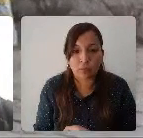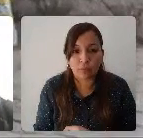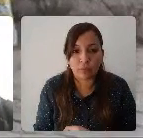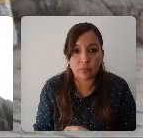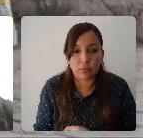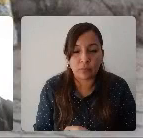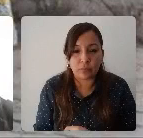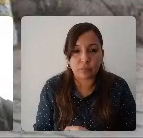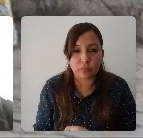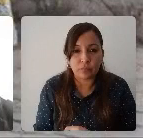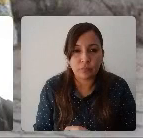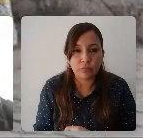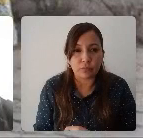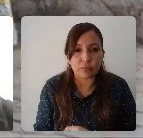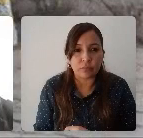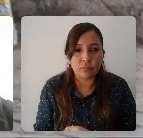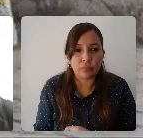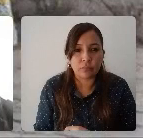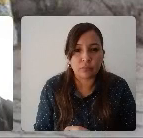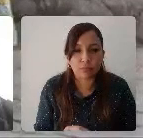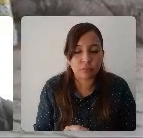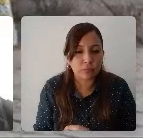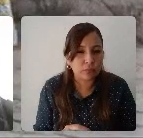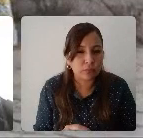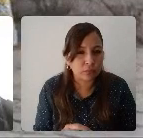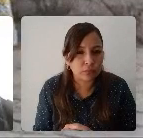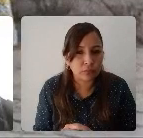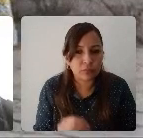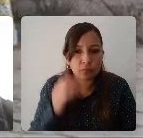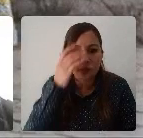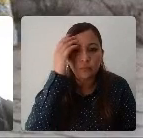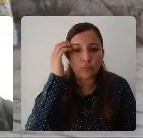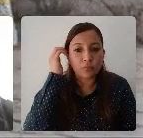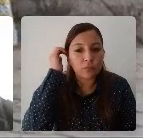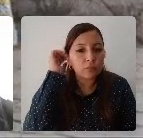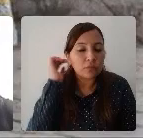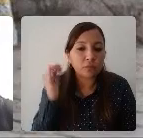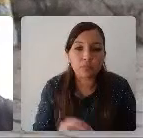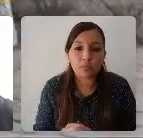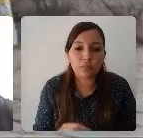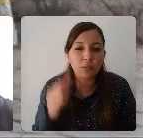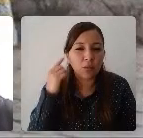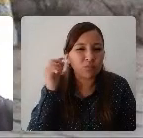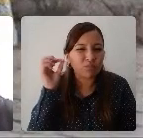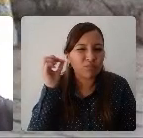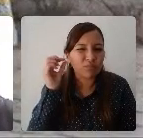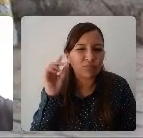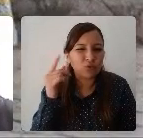ya bastante significativos, que son los emprendimientos de